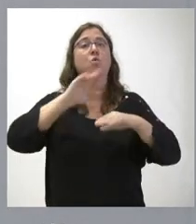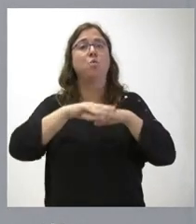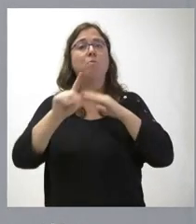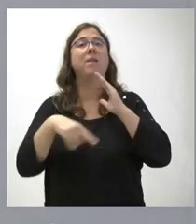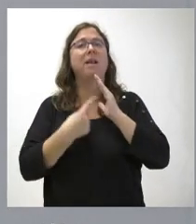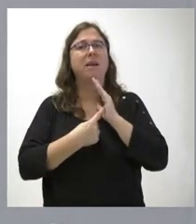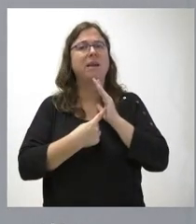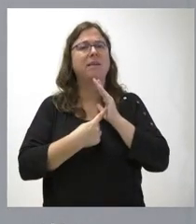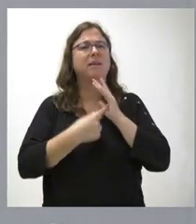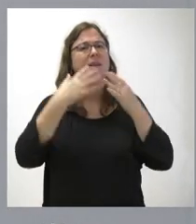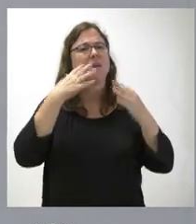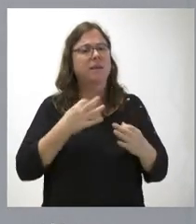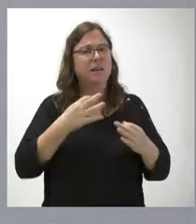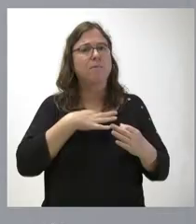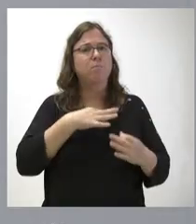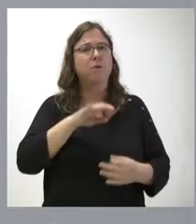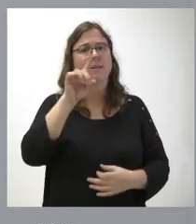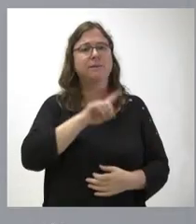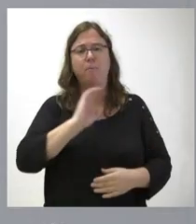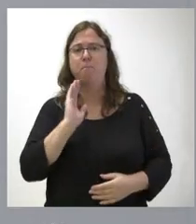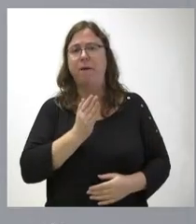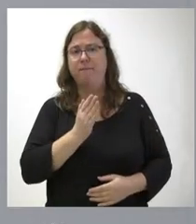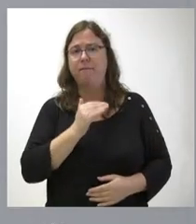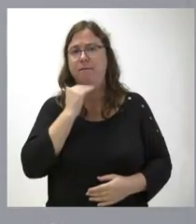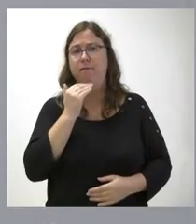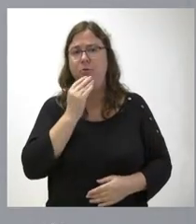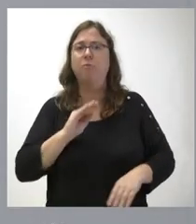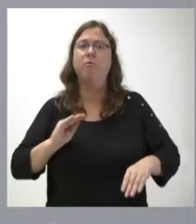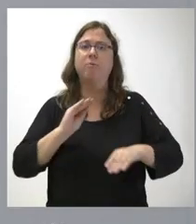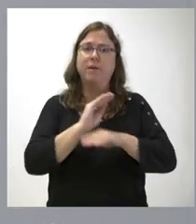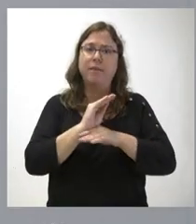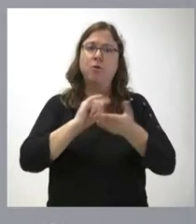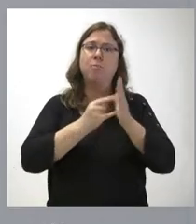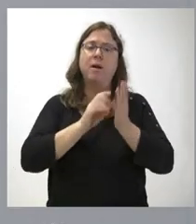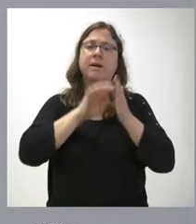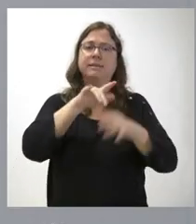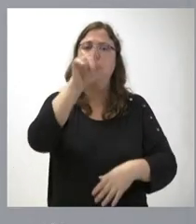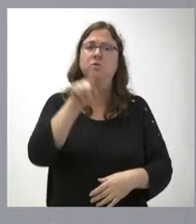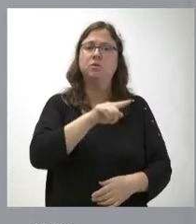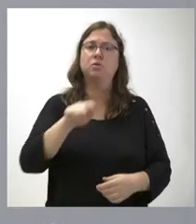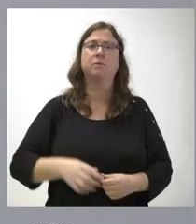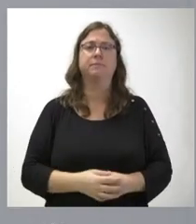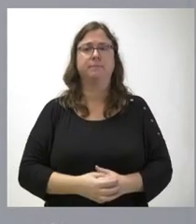vivienda no sé si creen que esto puede tener impacto en en la financiación de ese plan de Castilla y